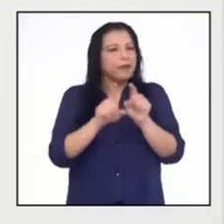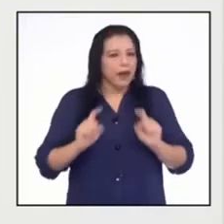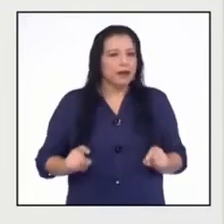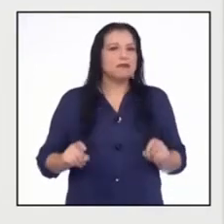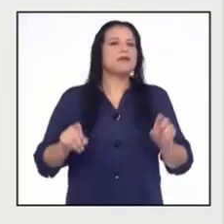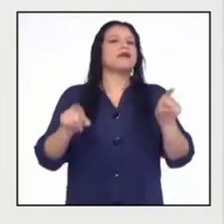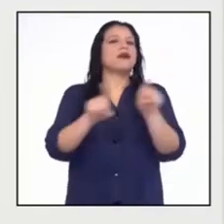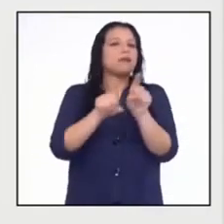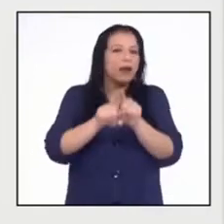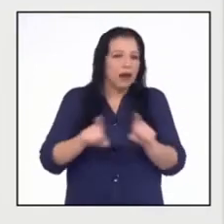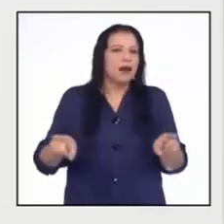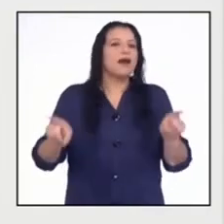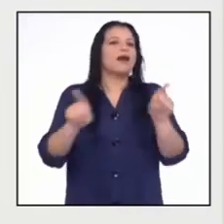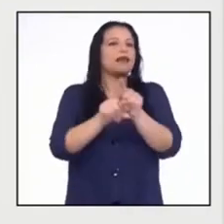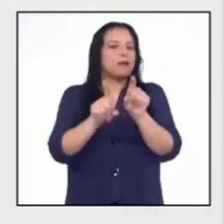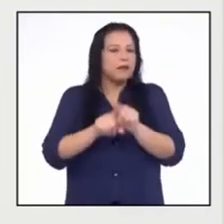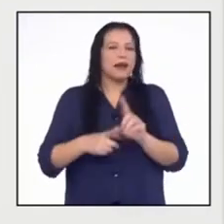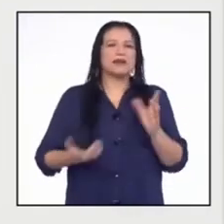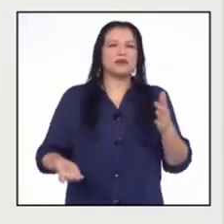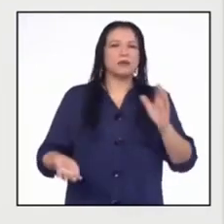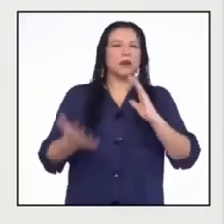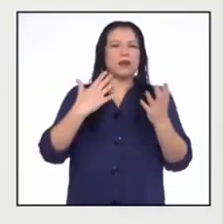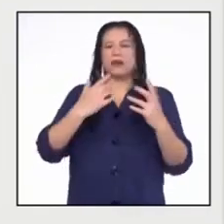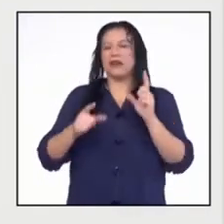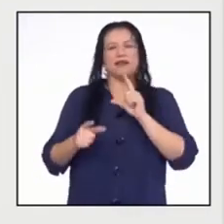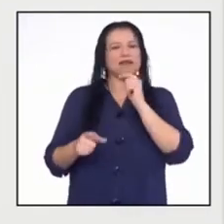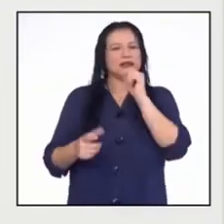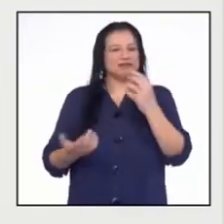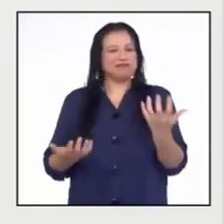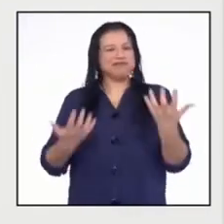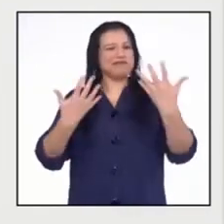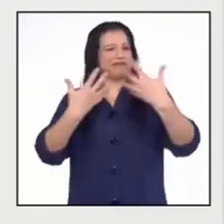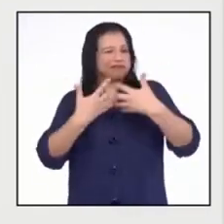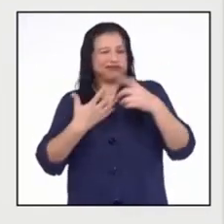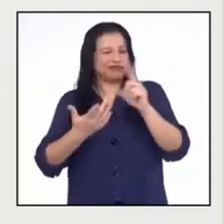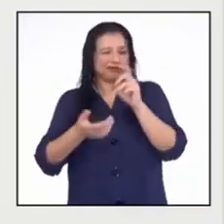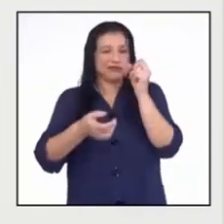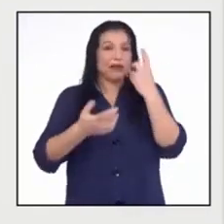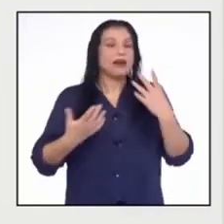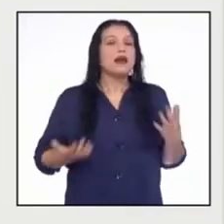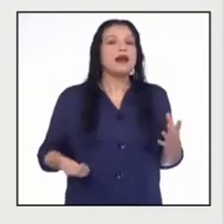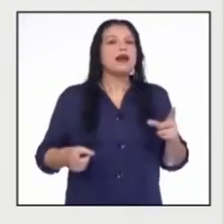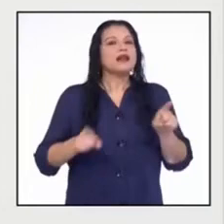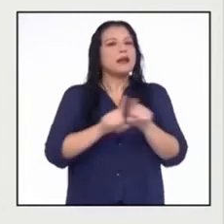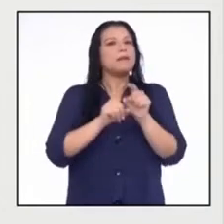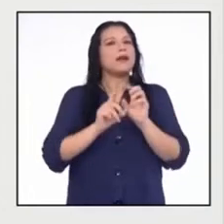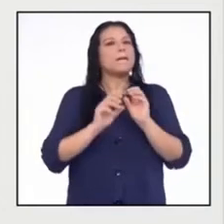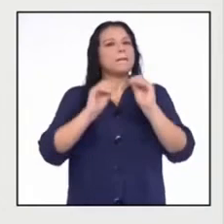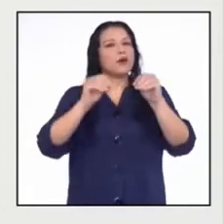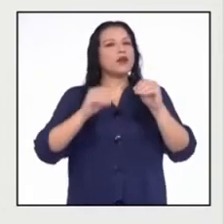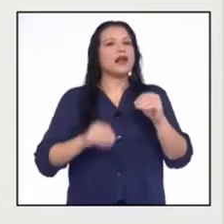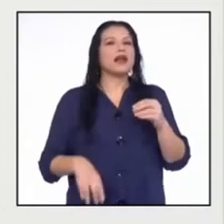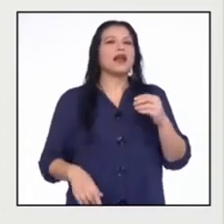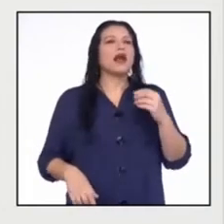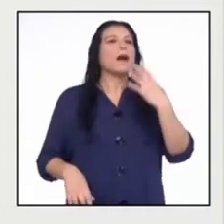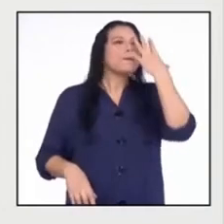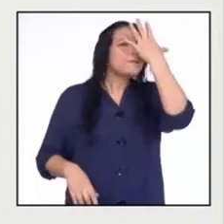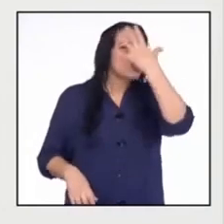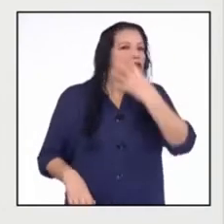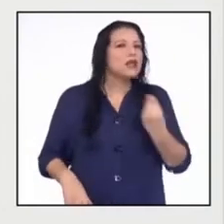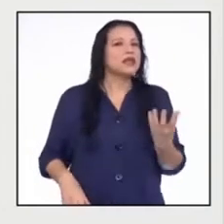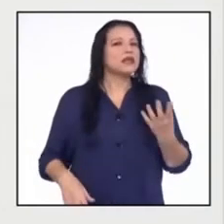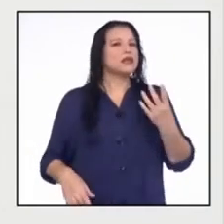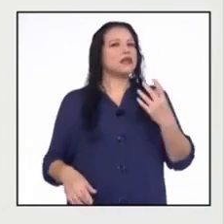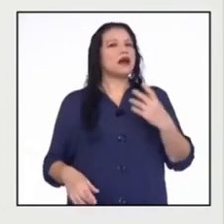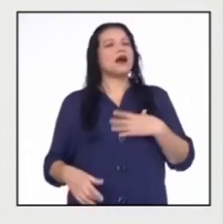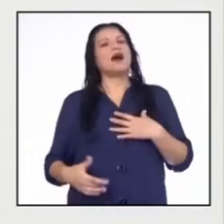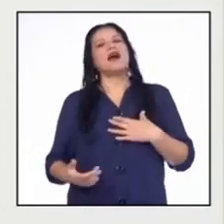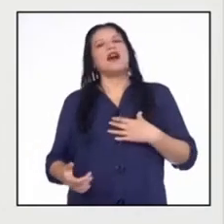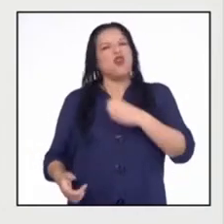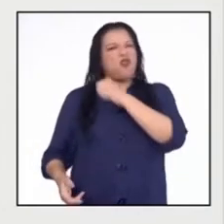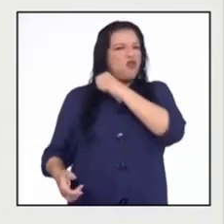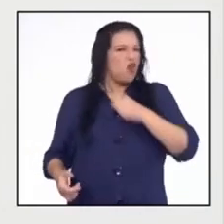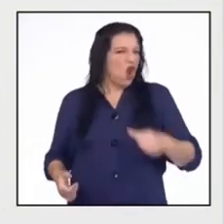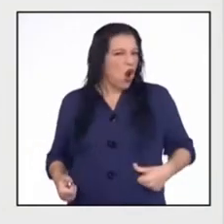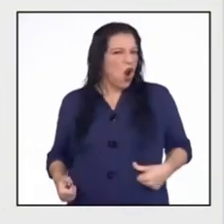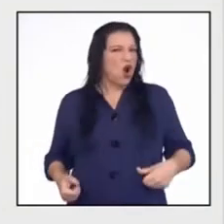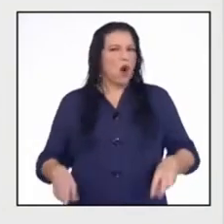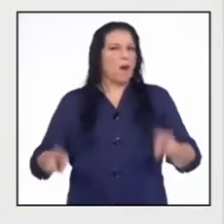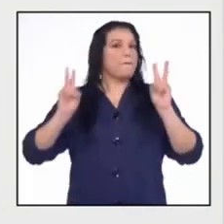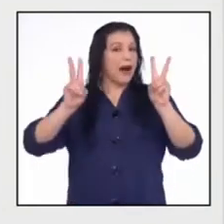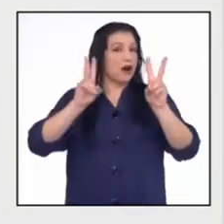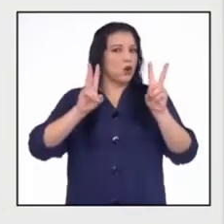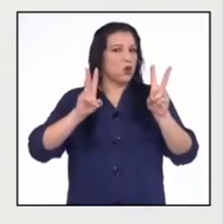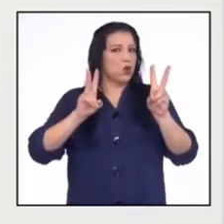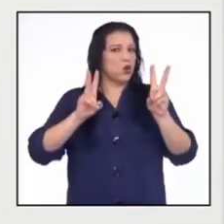también causan un problema de cohesión. Además, usar bonita o flojos o vagos en un texto dirigido al